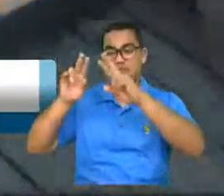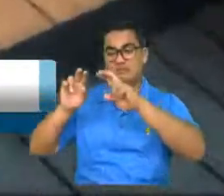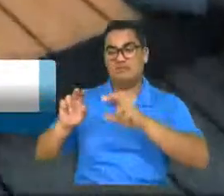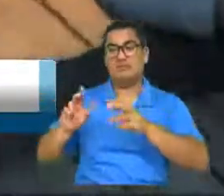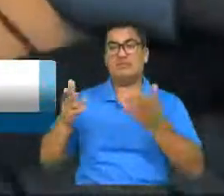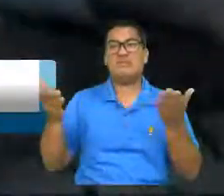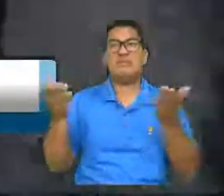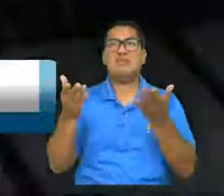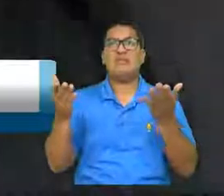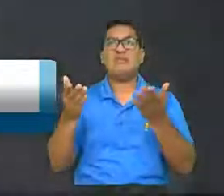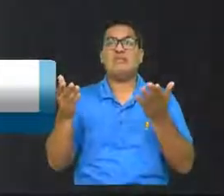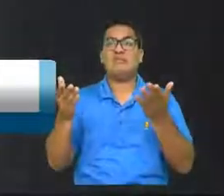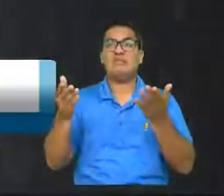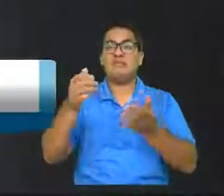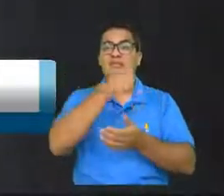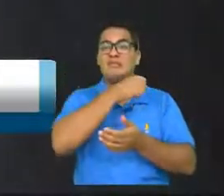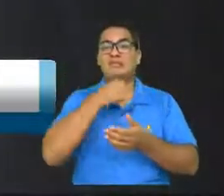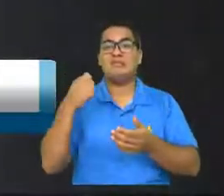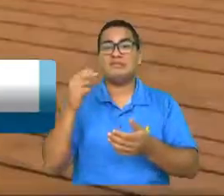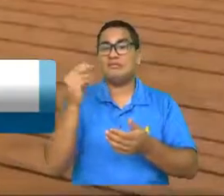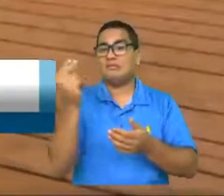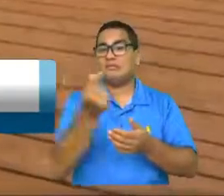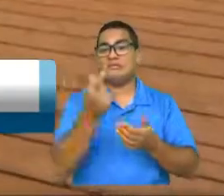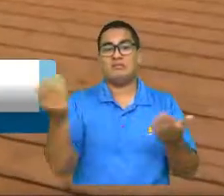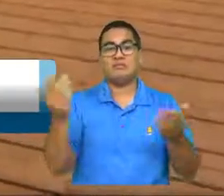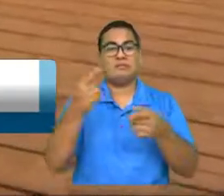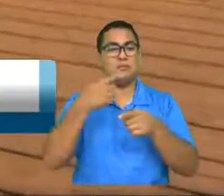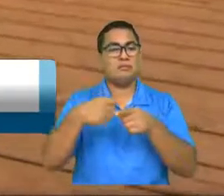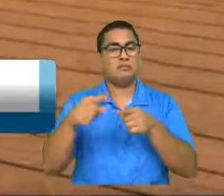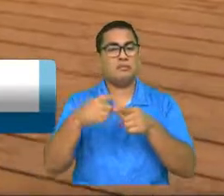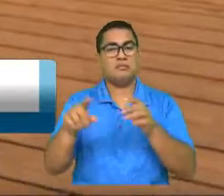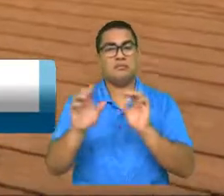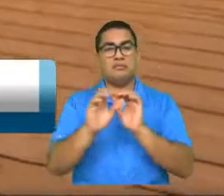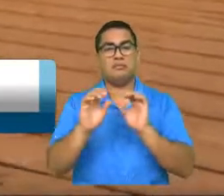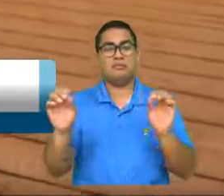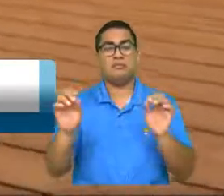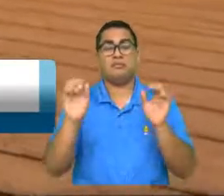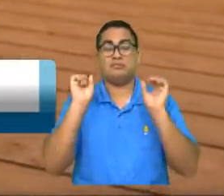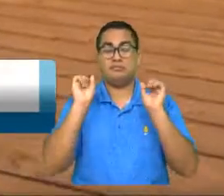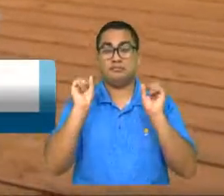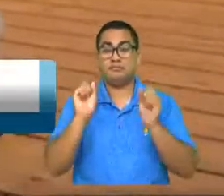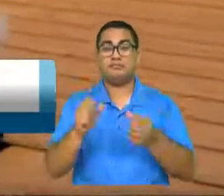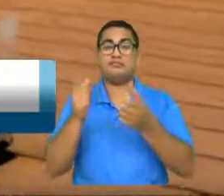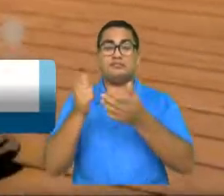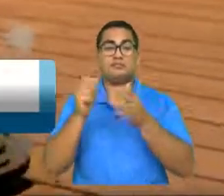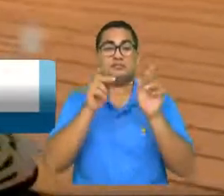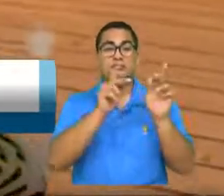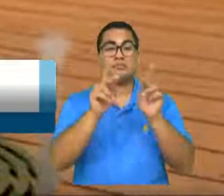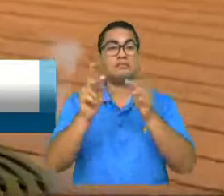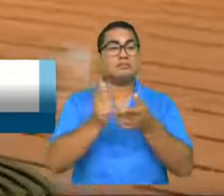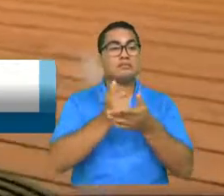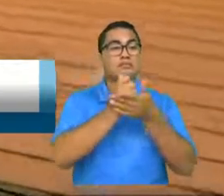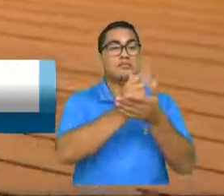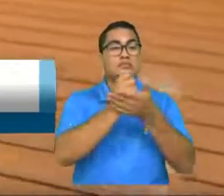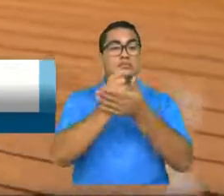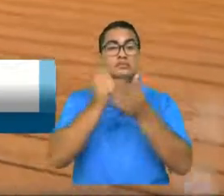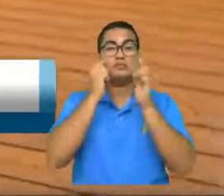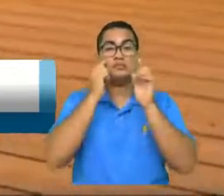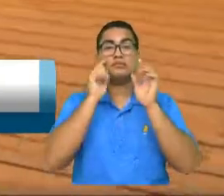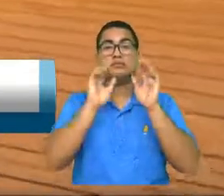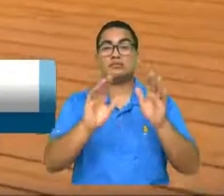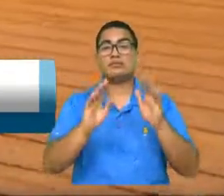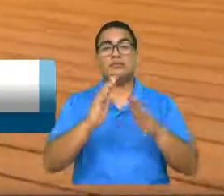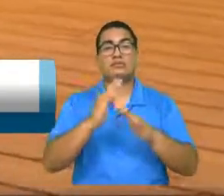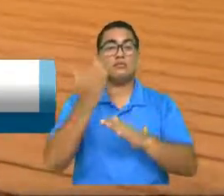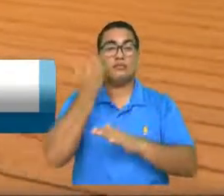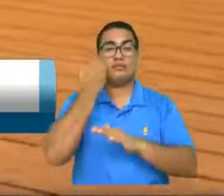es una prueba rápida, sin costo, y que nos puede ayudar a detectar oportunamente la enfermedad, y